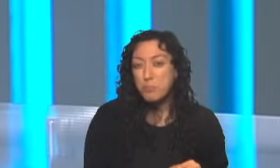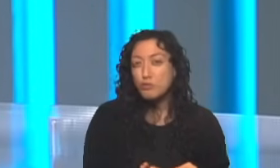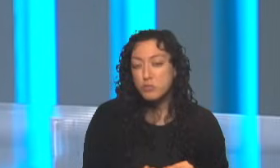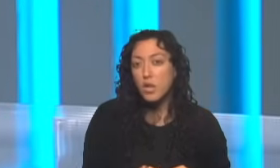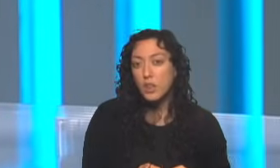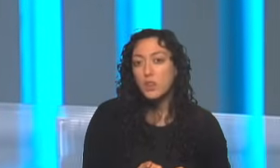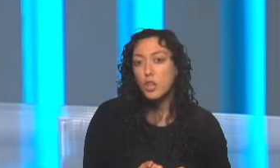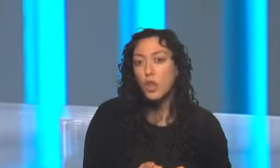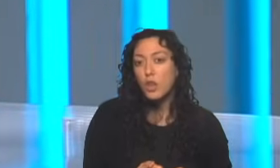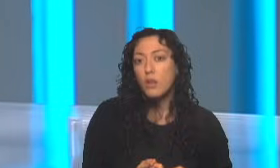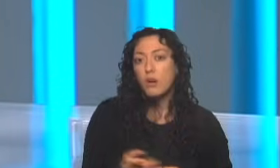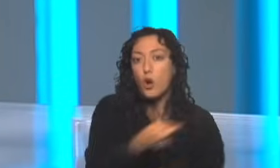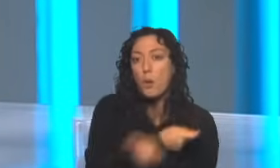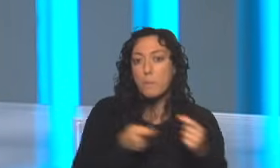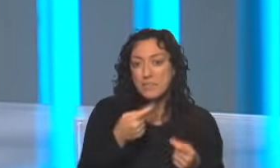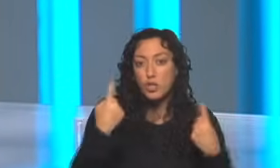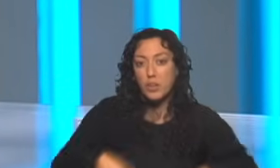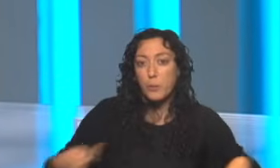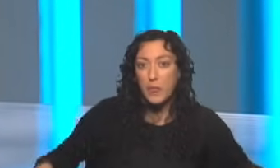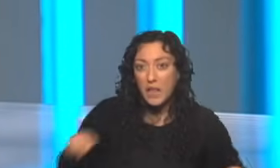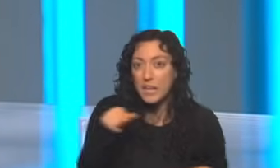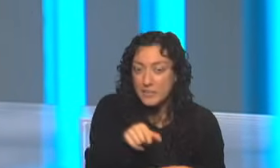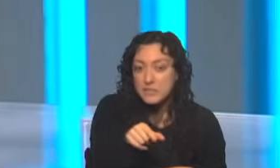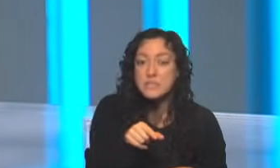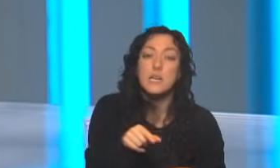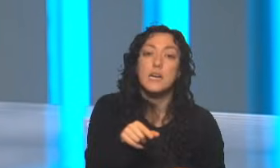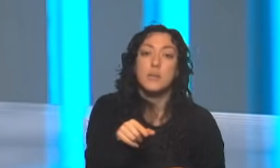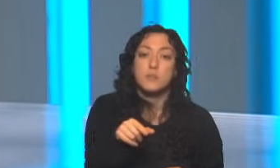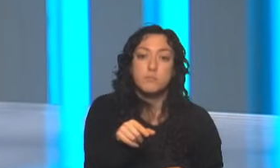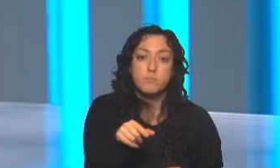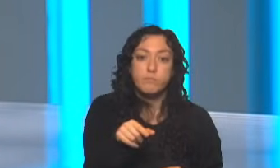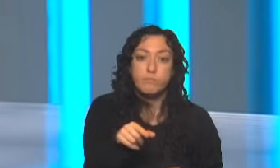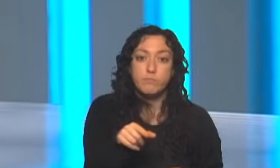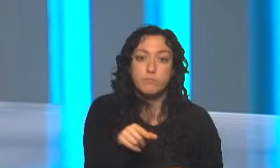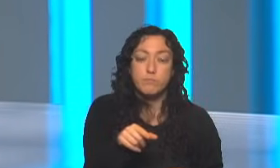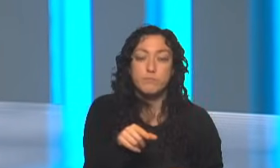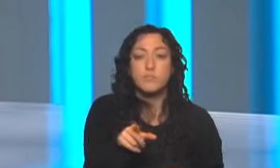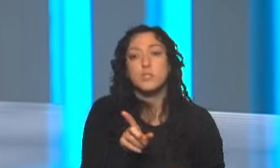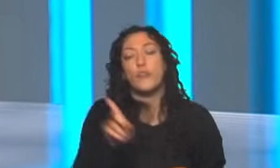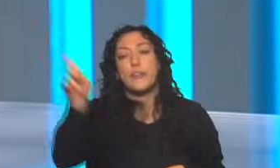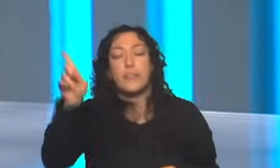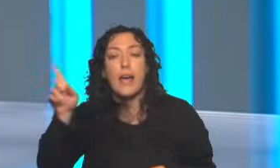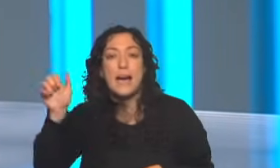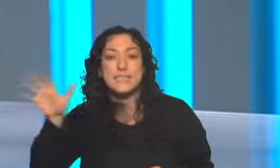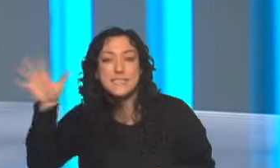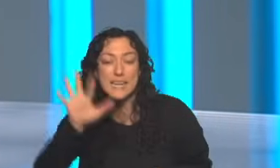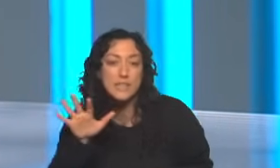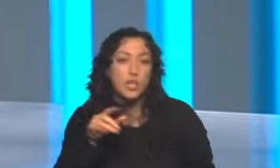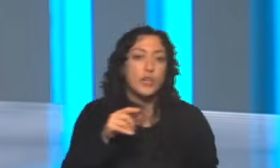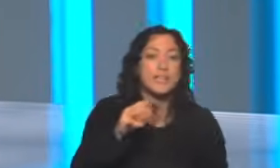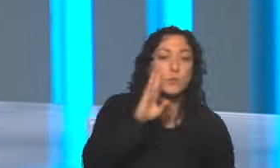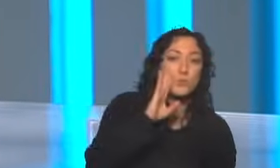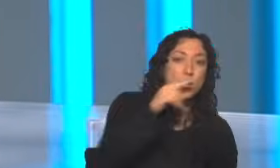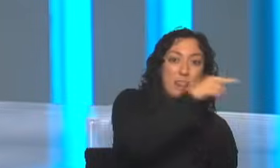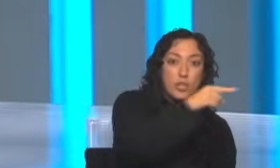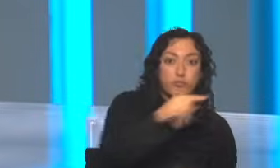40% del comercio de bienes que se produce entre el nordeste asiático y la costa este de los Estados